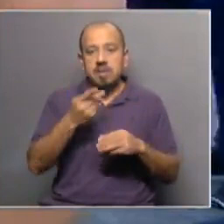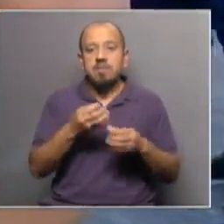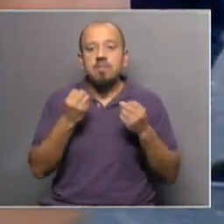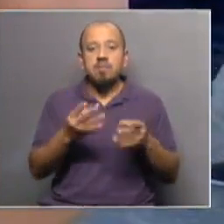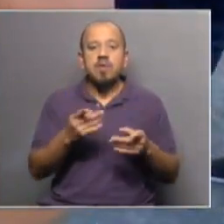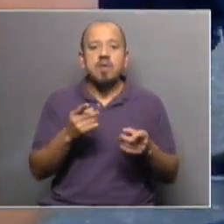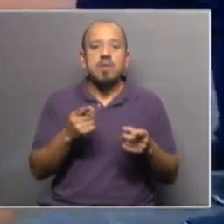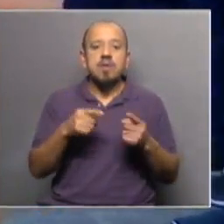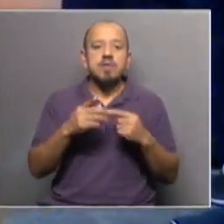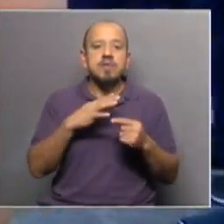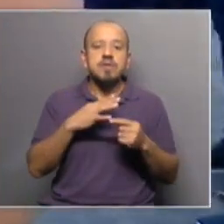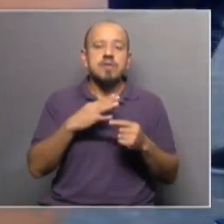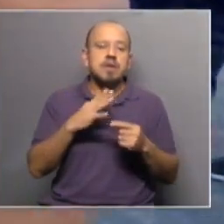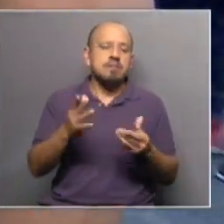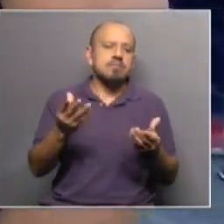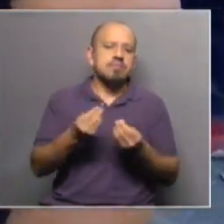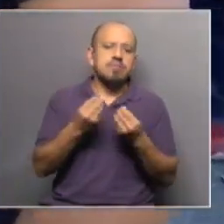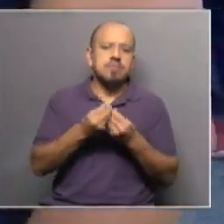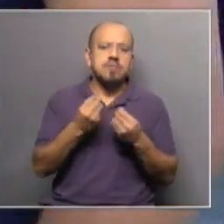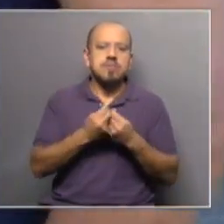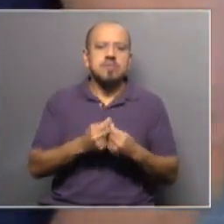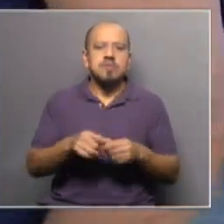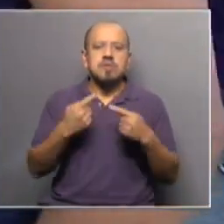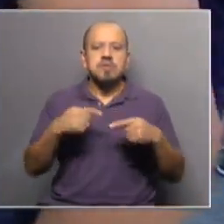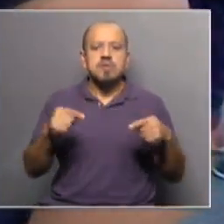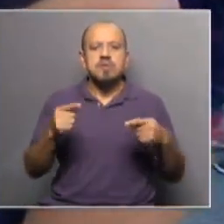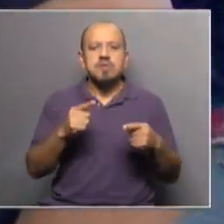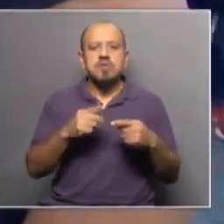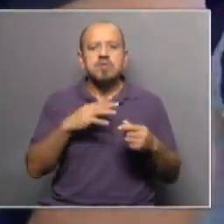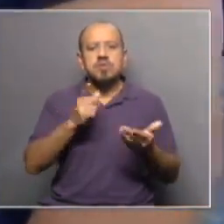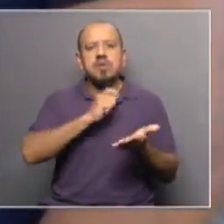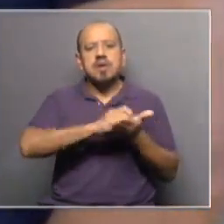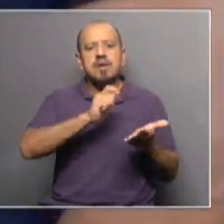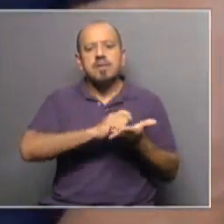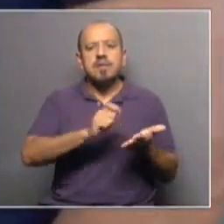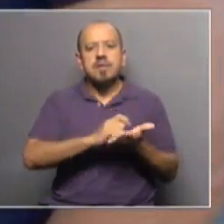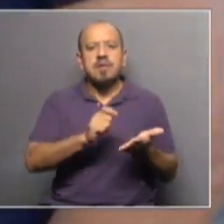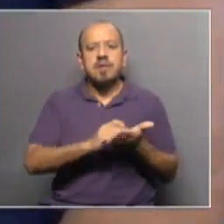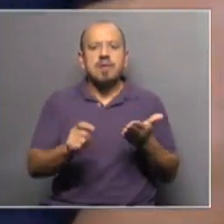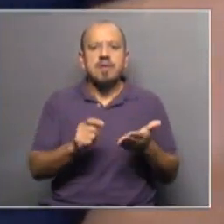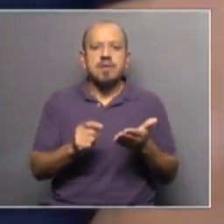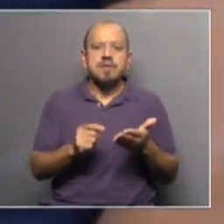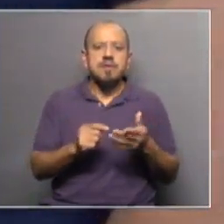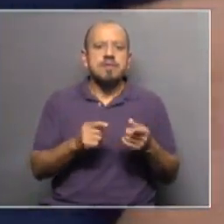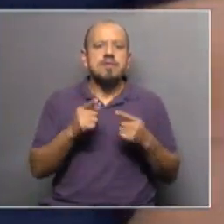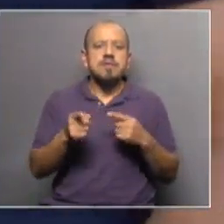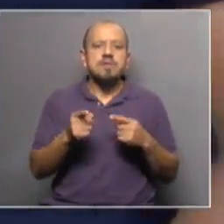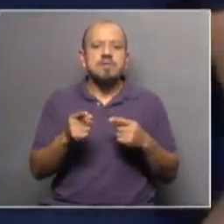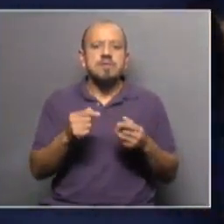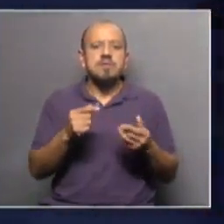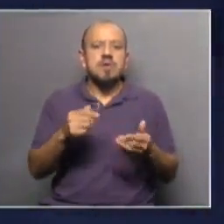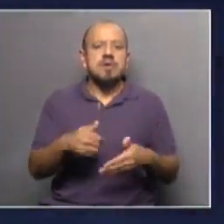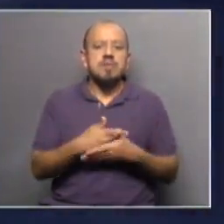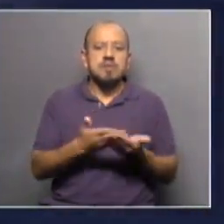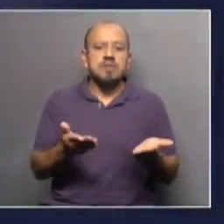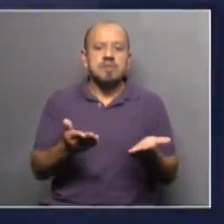te llevas cuadernos escritos. Hay algunos que ya te traen letras. Yo ya escribí una presentación y y después ellos ver, cuando está la presentación